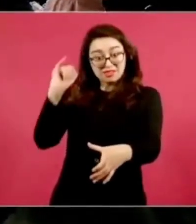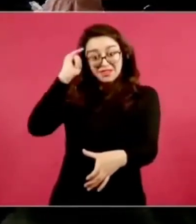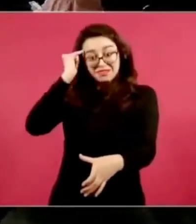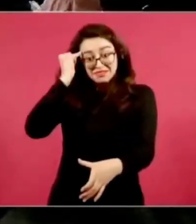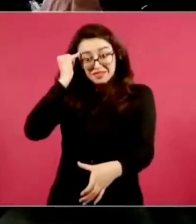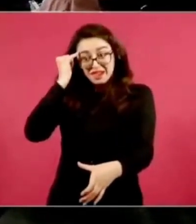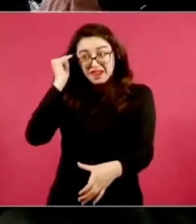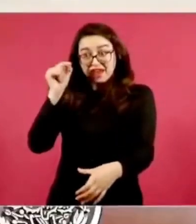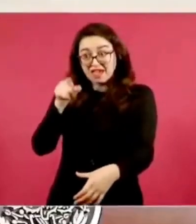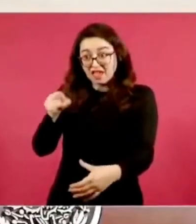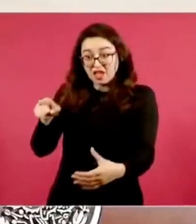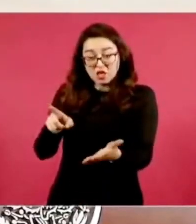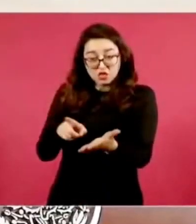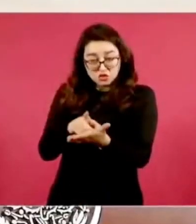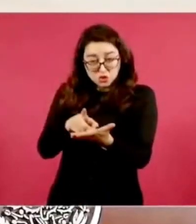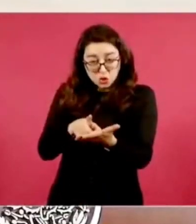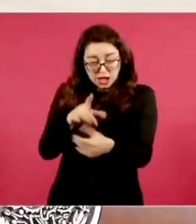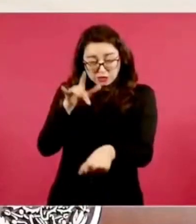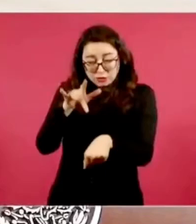hay consumo de droga.